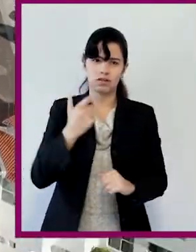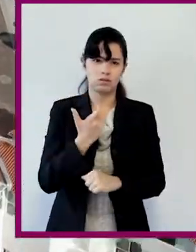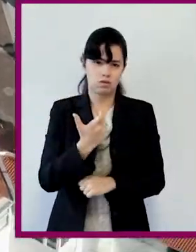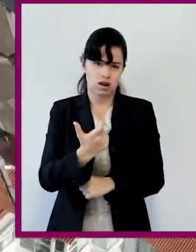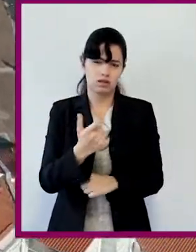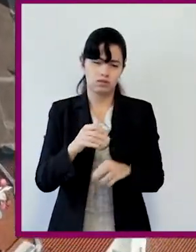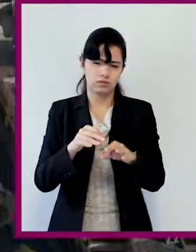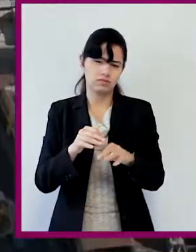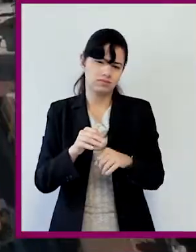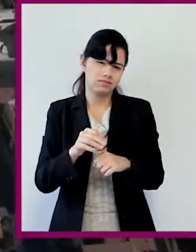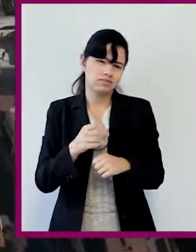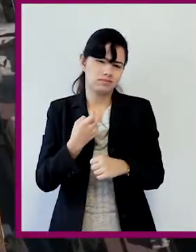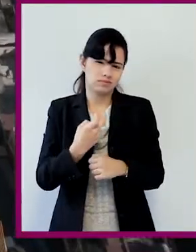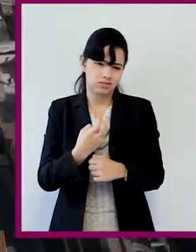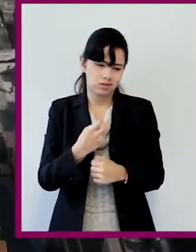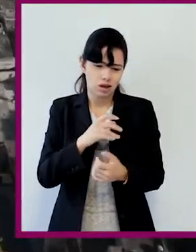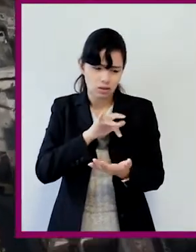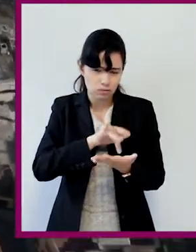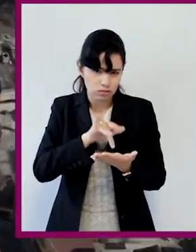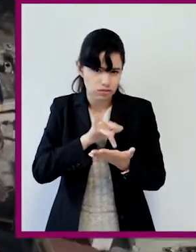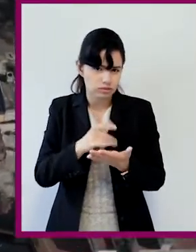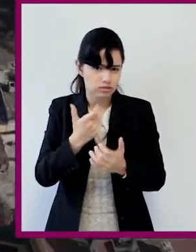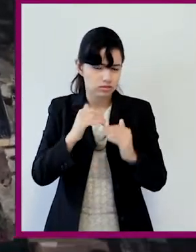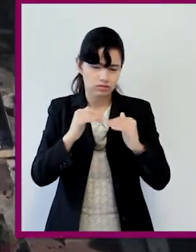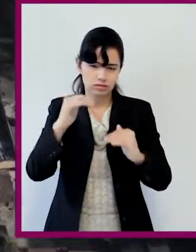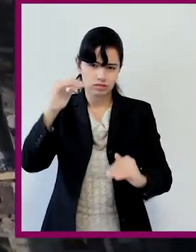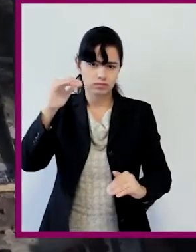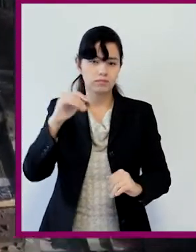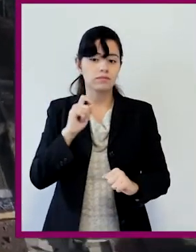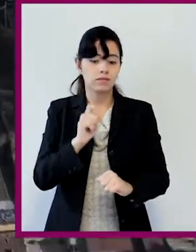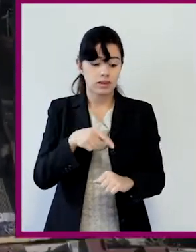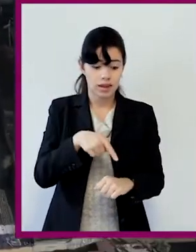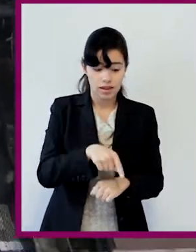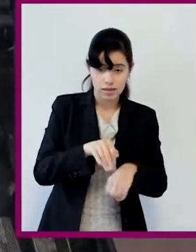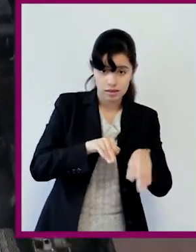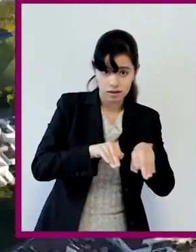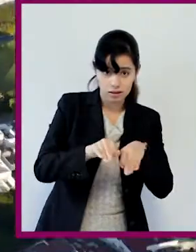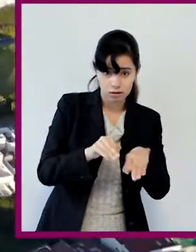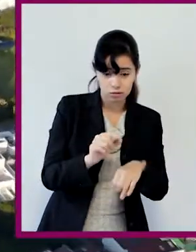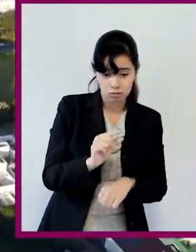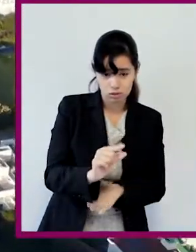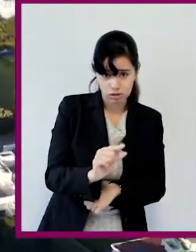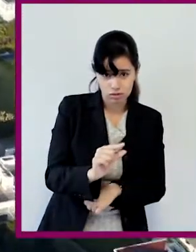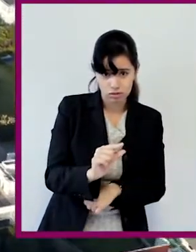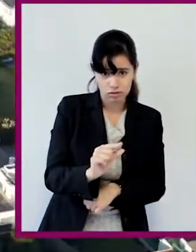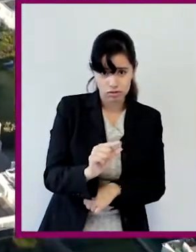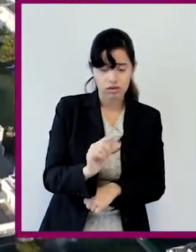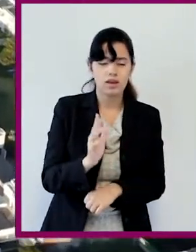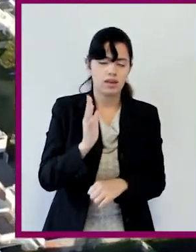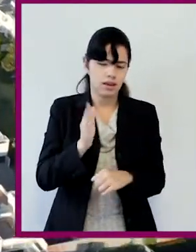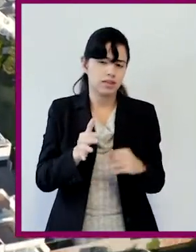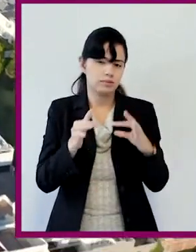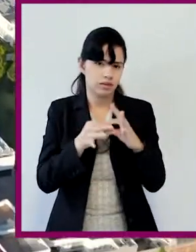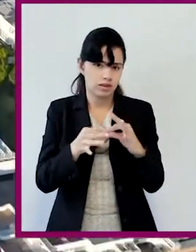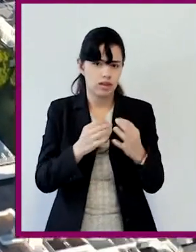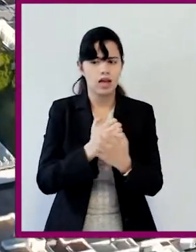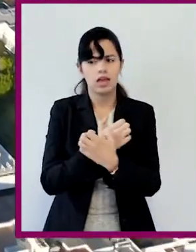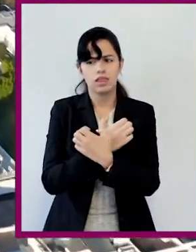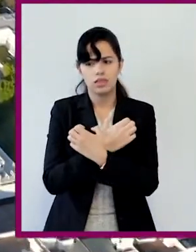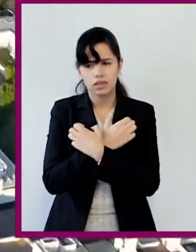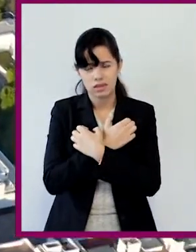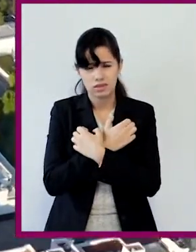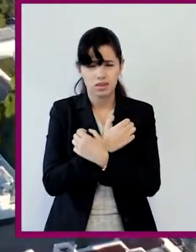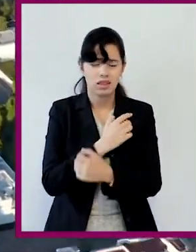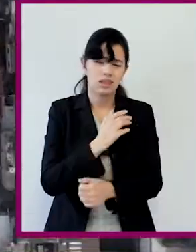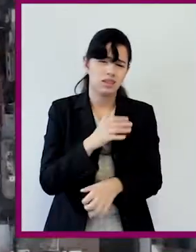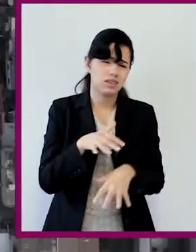menos ingreso tiene acceso, ya decíamos, a educación deficiente, no tiene posibilidades de ocio,